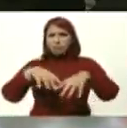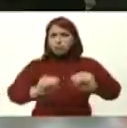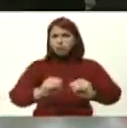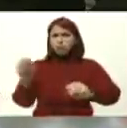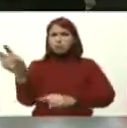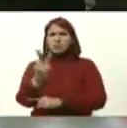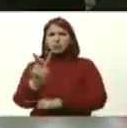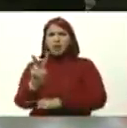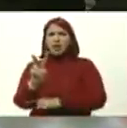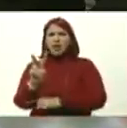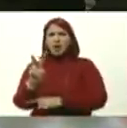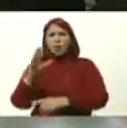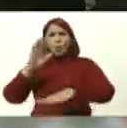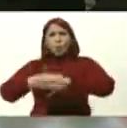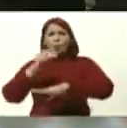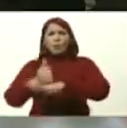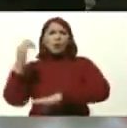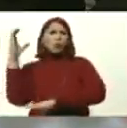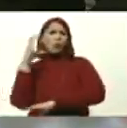desde Colombia.